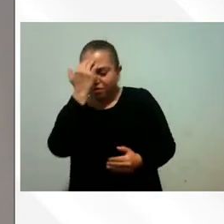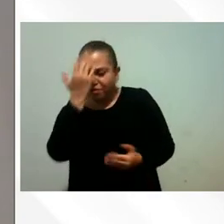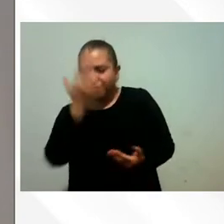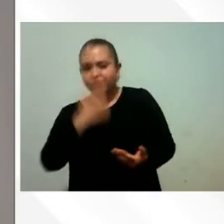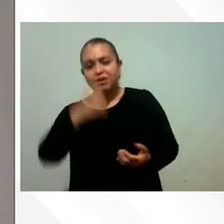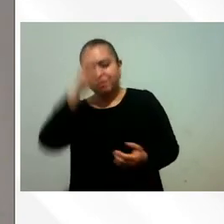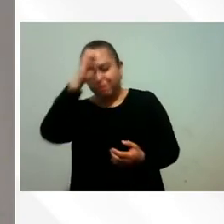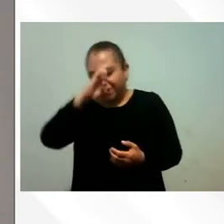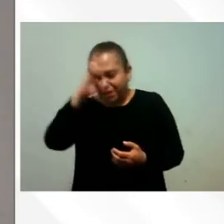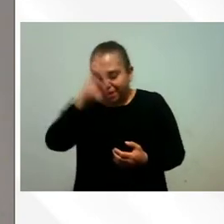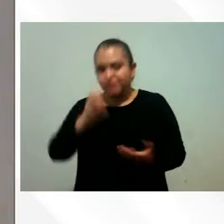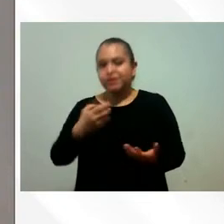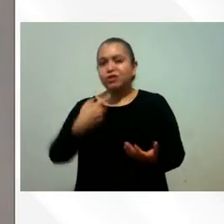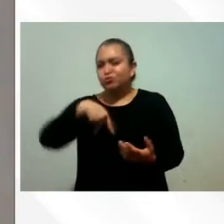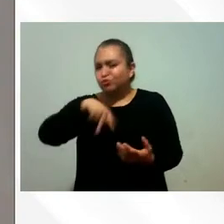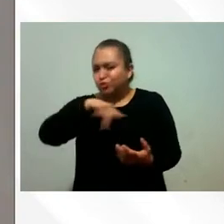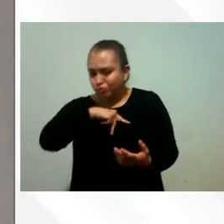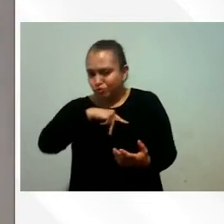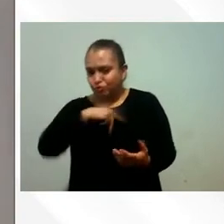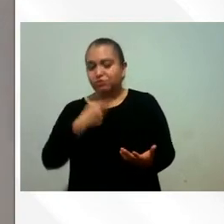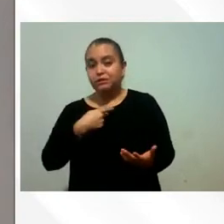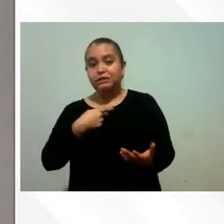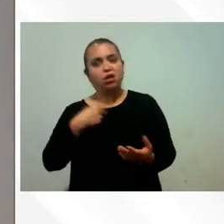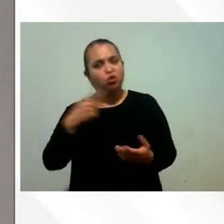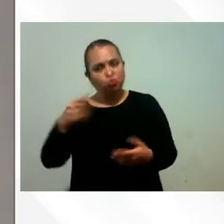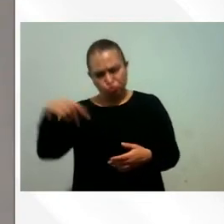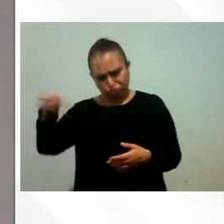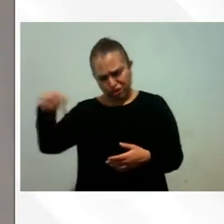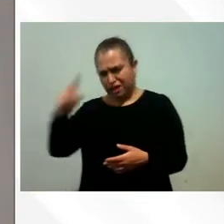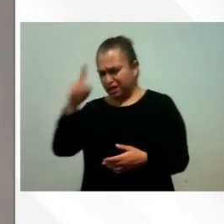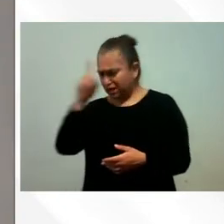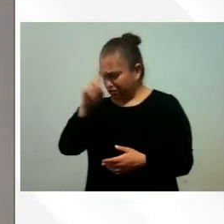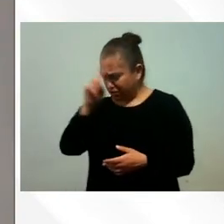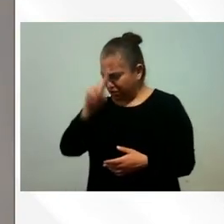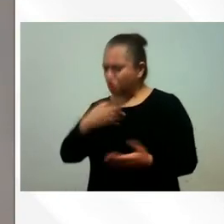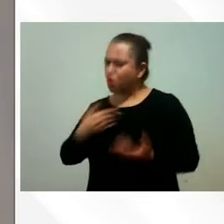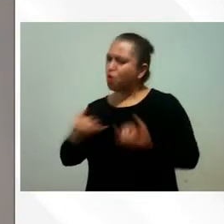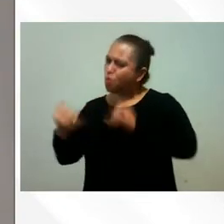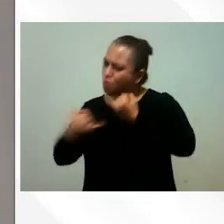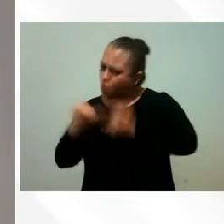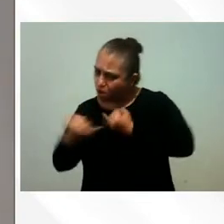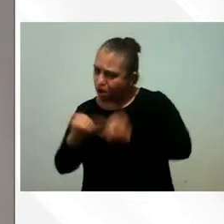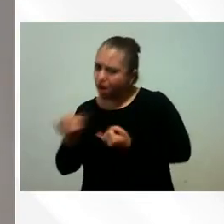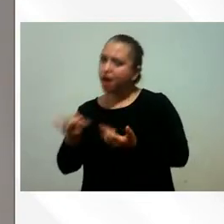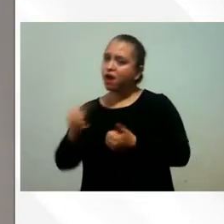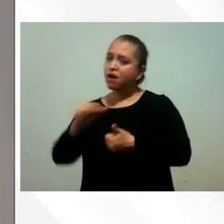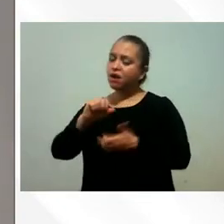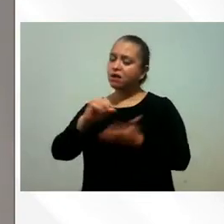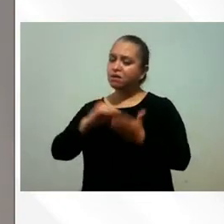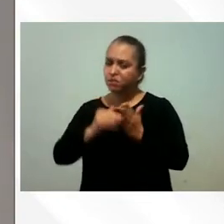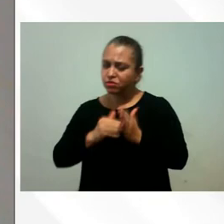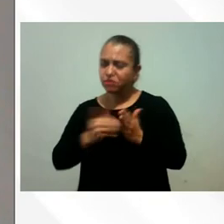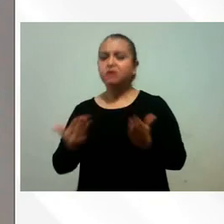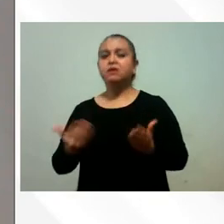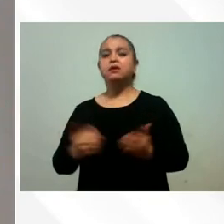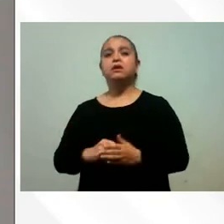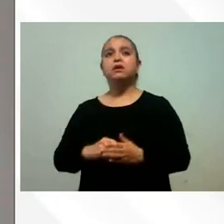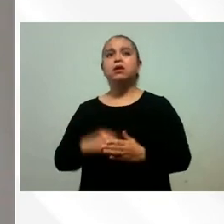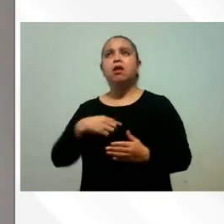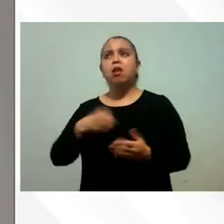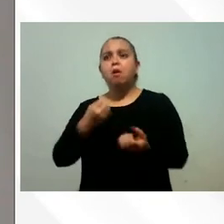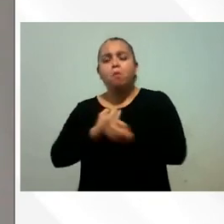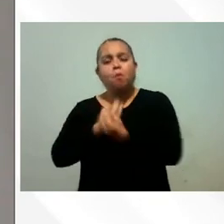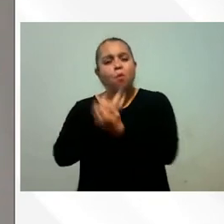experiencias. Entonces, traten de jugar con esta creatividad también, hacerla muy presente, ¿no? La poesía, los libros,